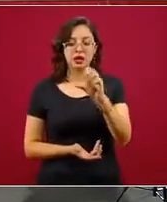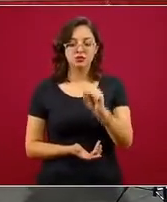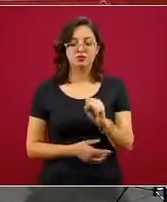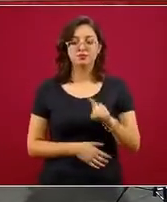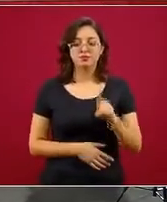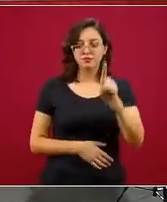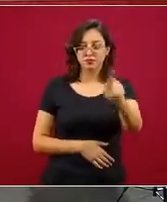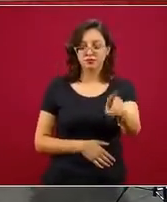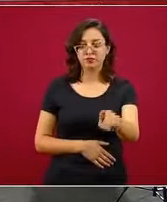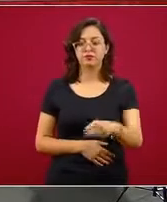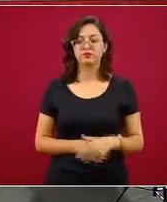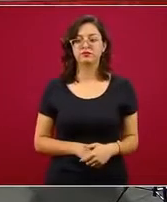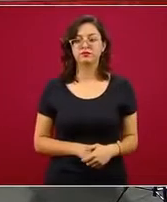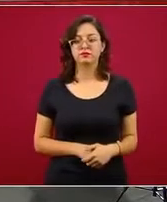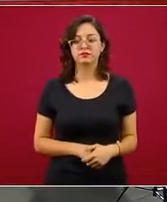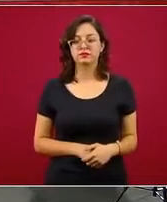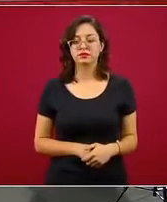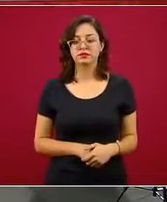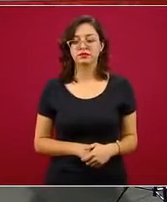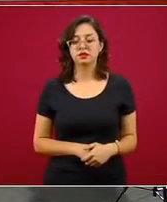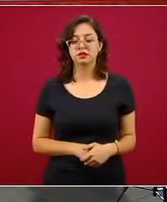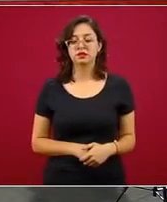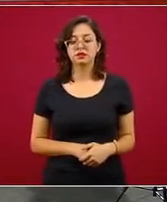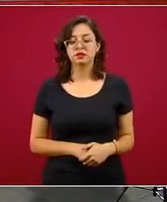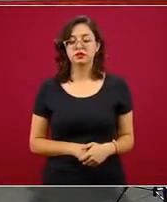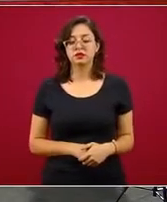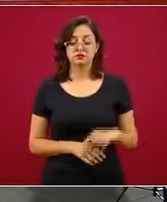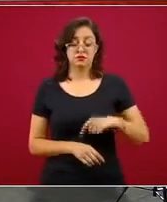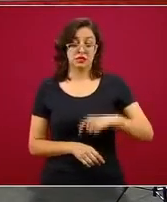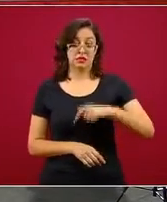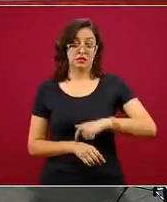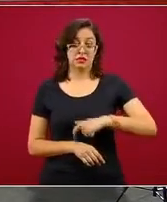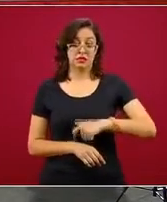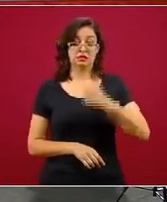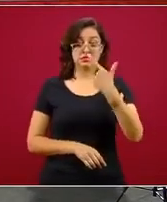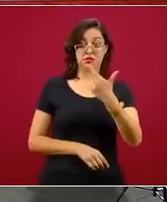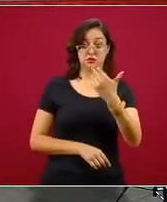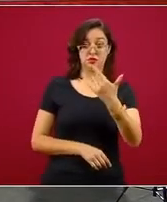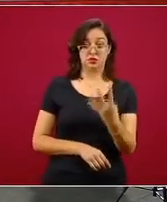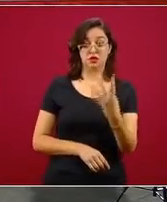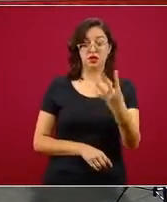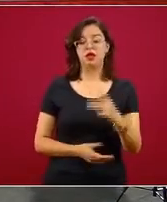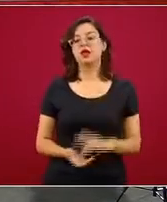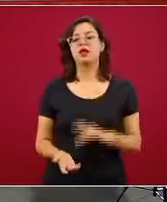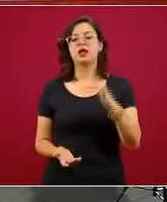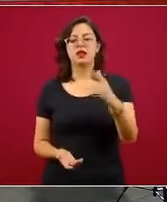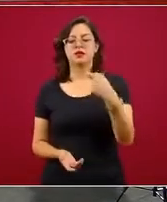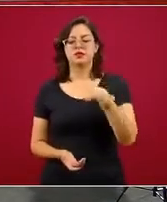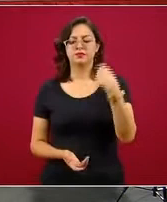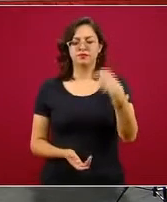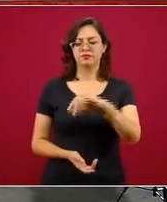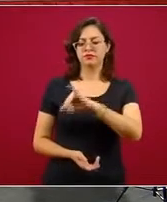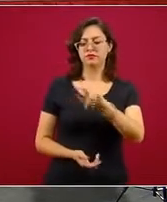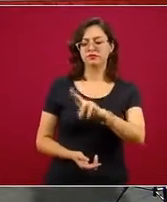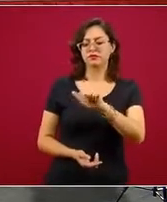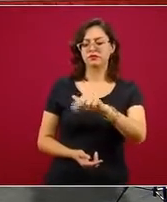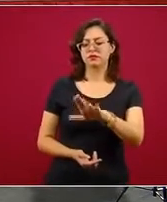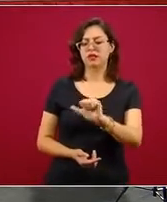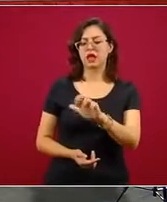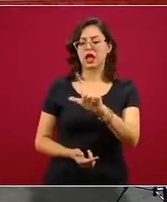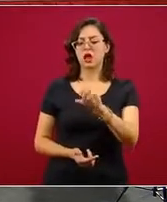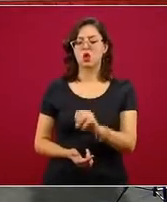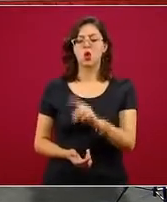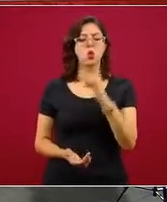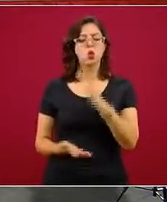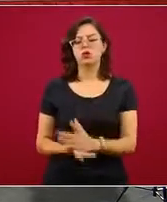usted. Son las 19:54. Sí, gracias, secretario. Juan Carlos Machorro, reportero. Es una sola pregunta y retomando un poco el